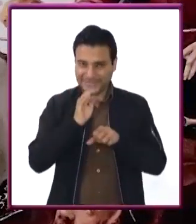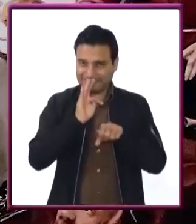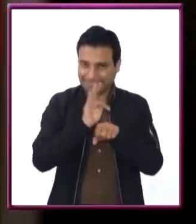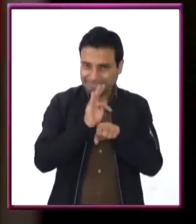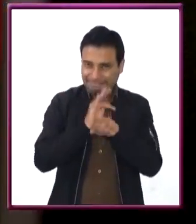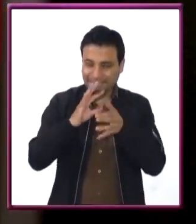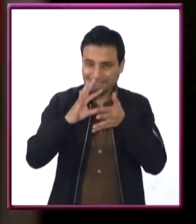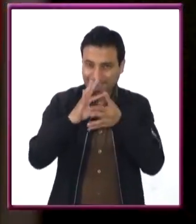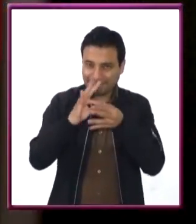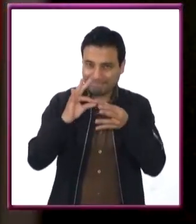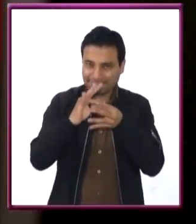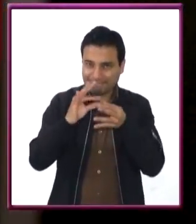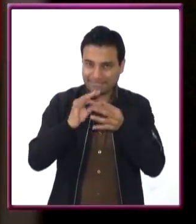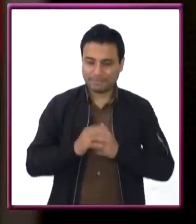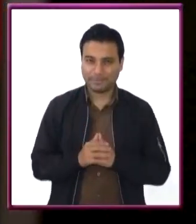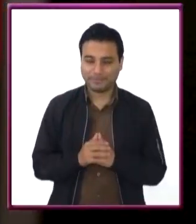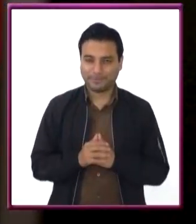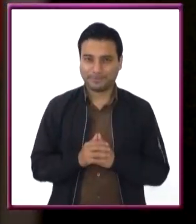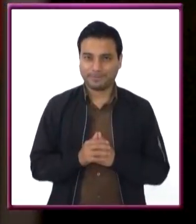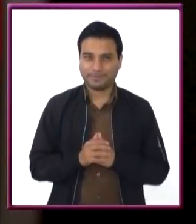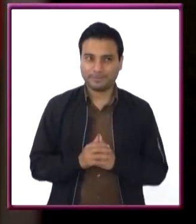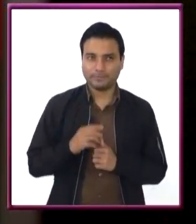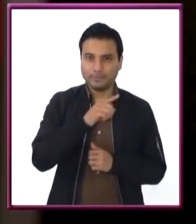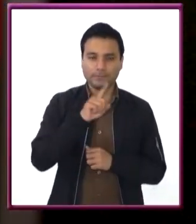de cosas,